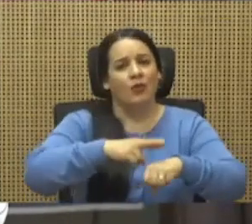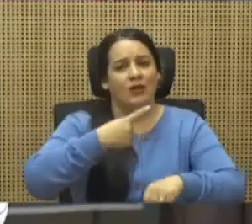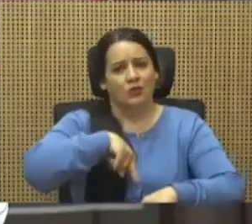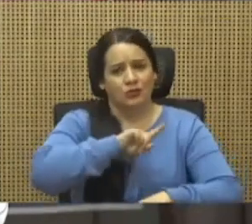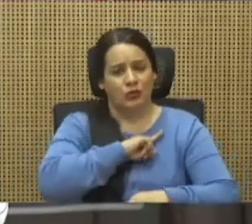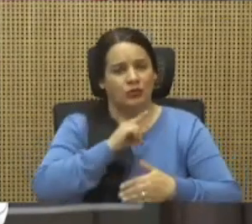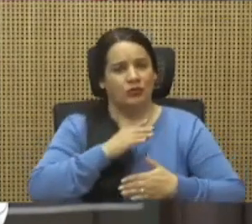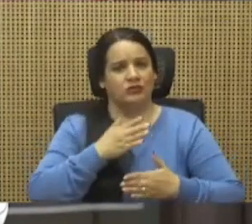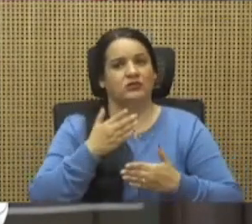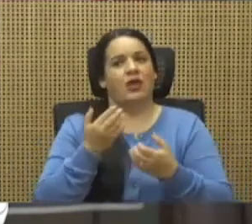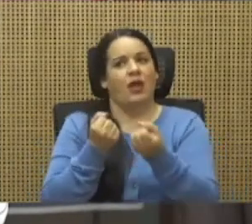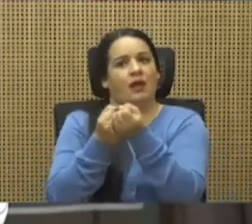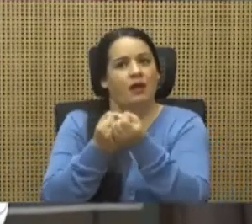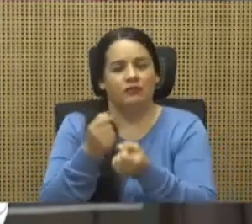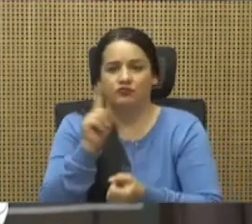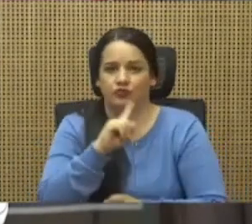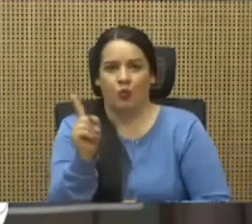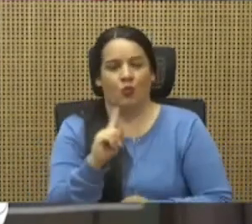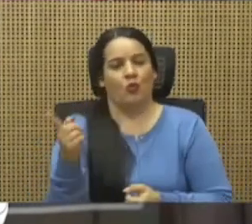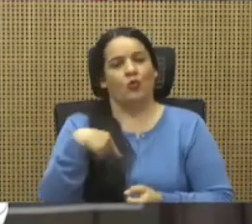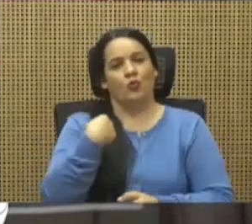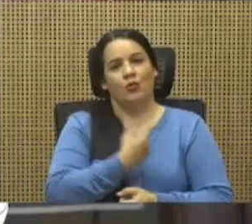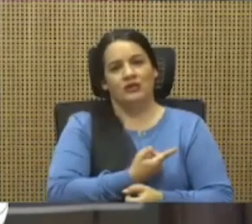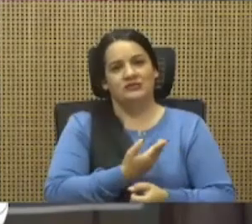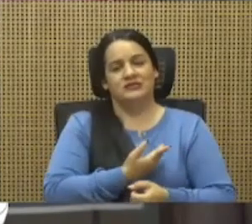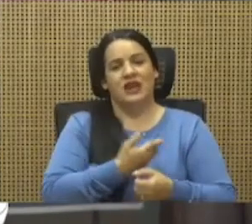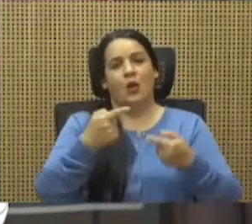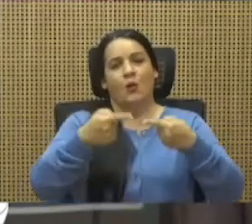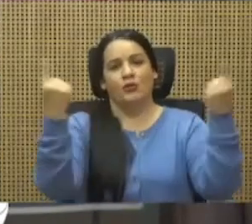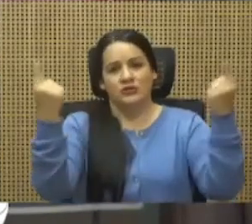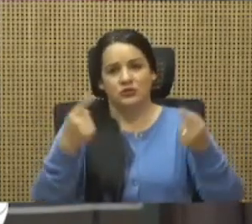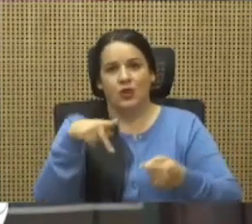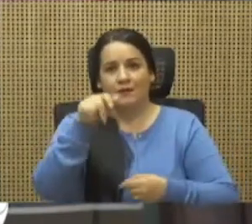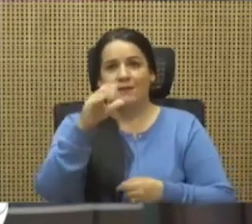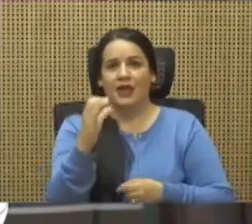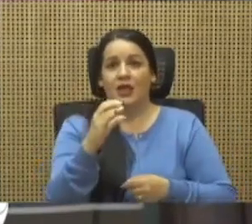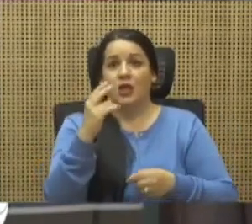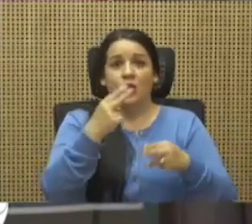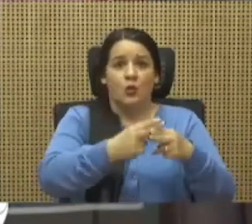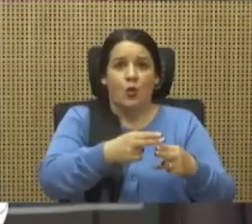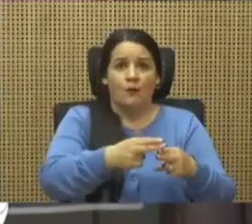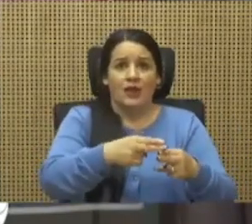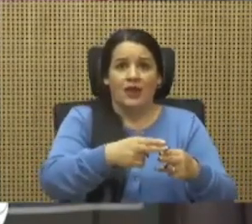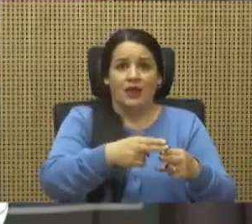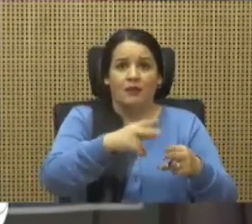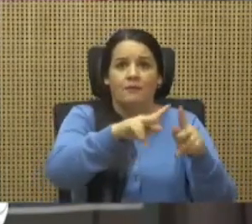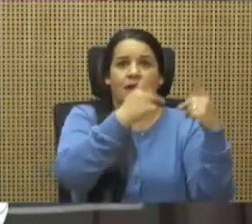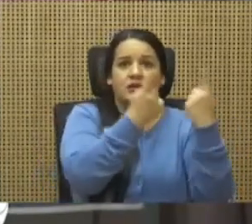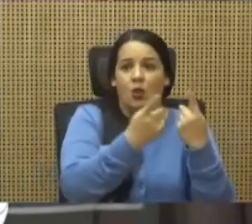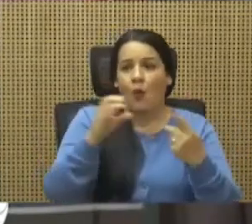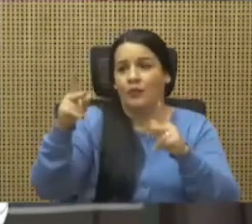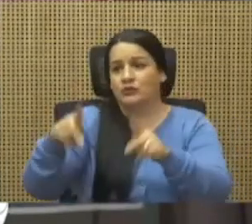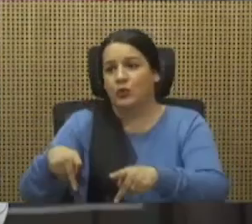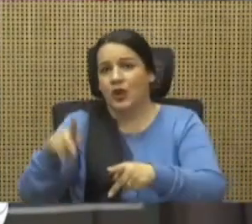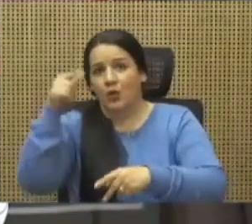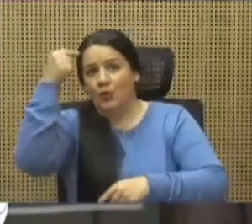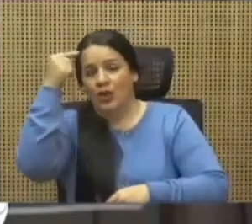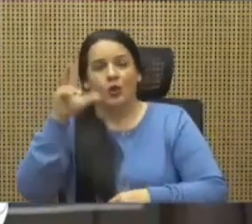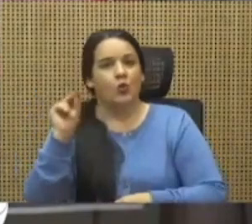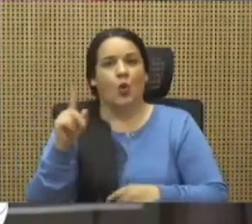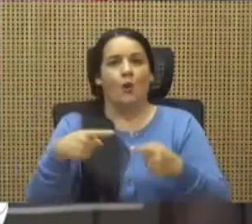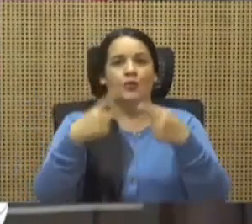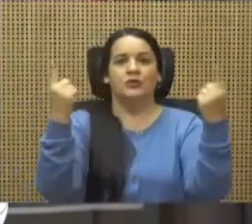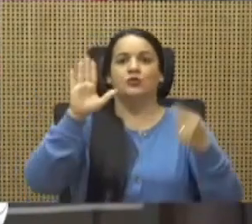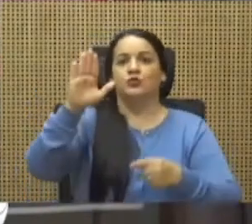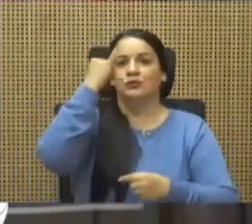complacientes. Nuestra oposición al PAC no fue simplemente por el nombre del partido o por las personas que nos gobernaban. Nuestra oposición fue porque sus ideas y